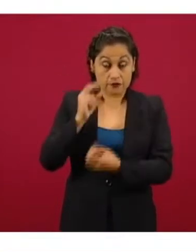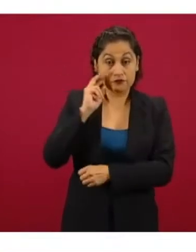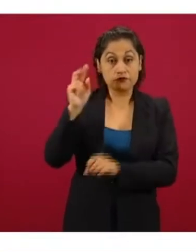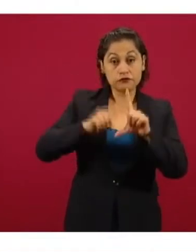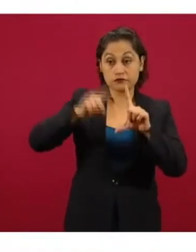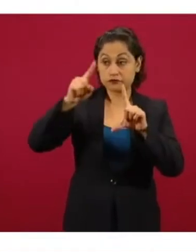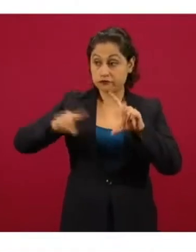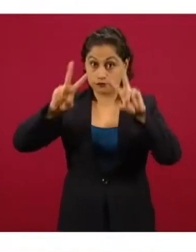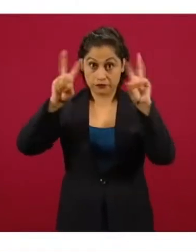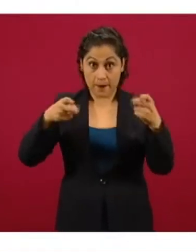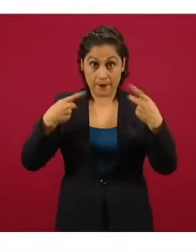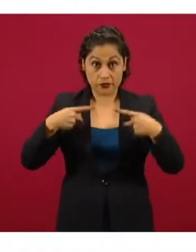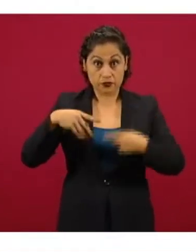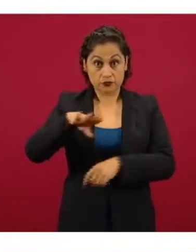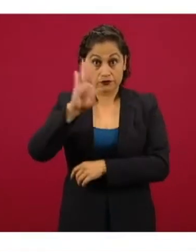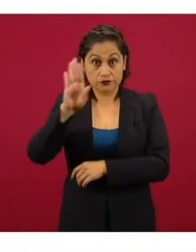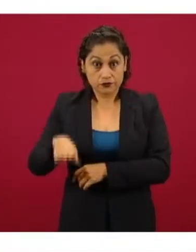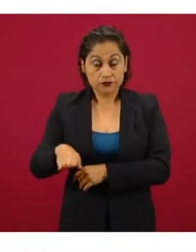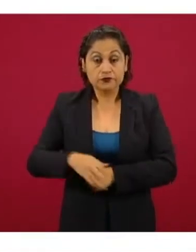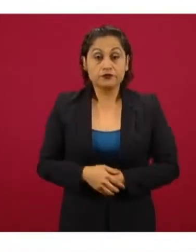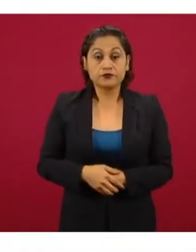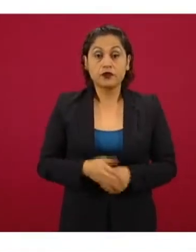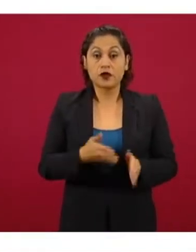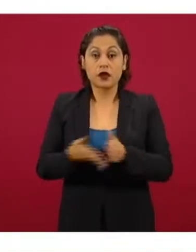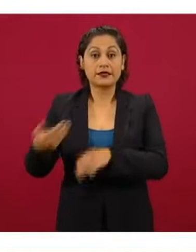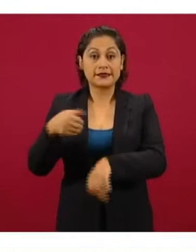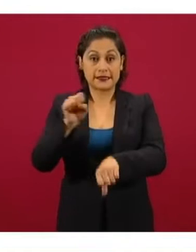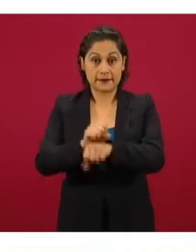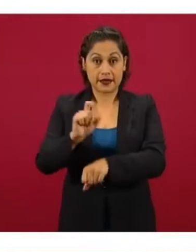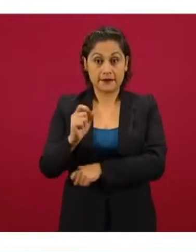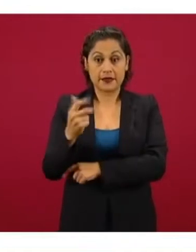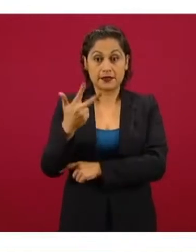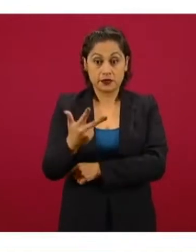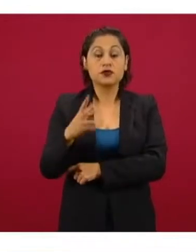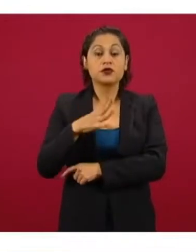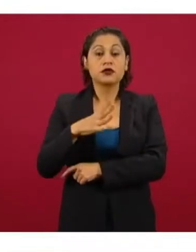de mortalidad, llegamos en la semana 28 a tener